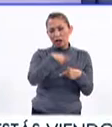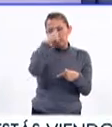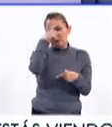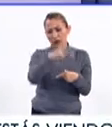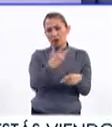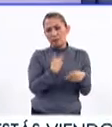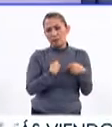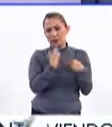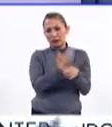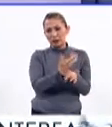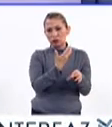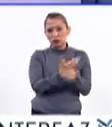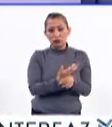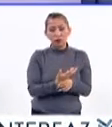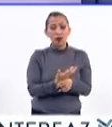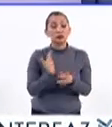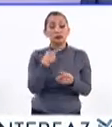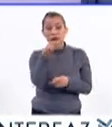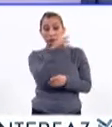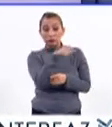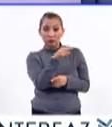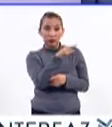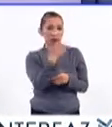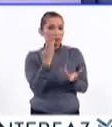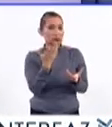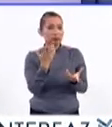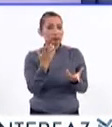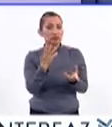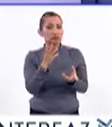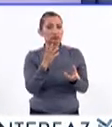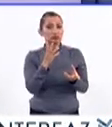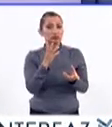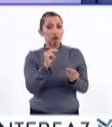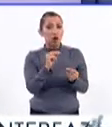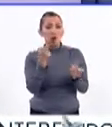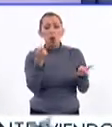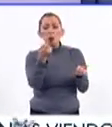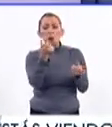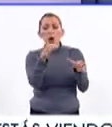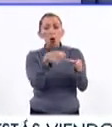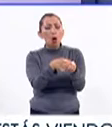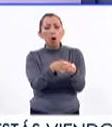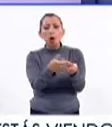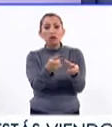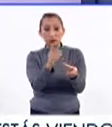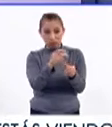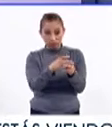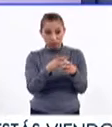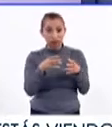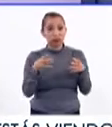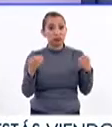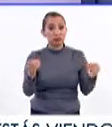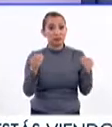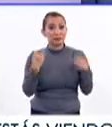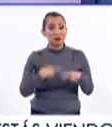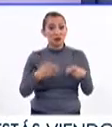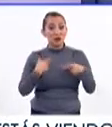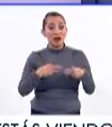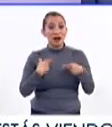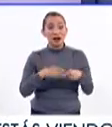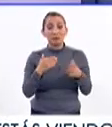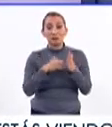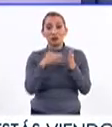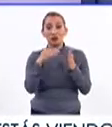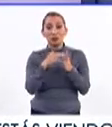que viven en los Estados Unidos, donde pues no son una minoría despreciable, son una gran cantidad,